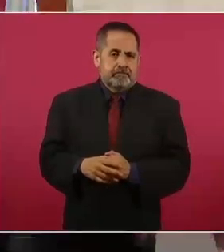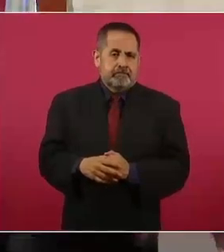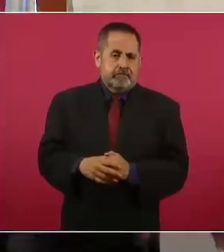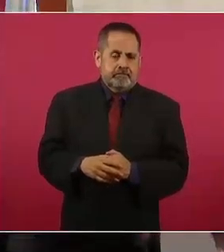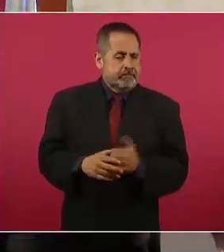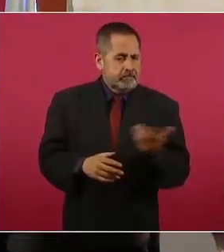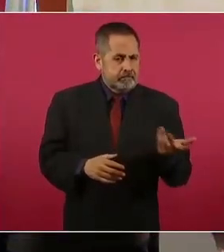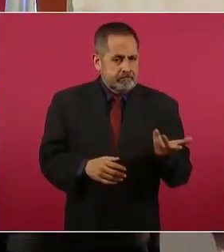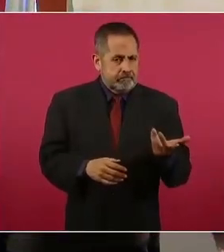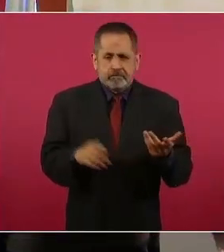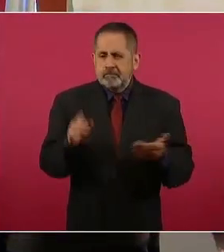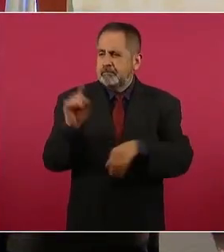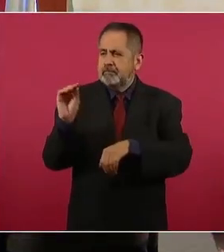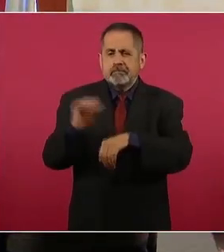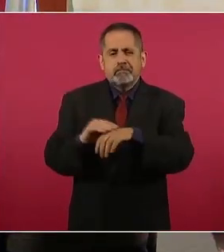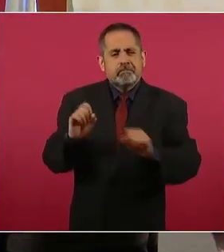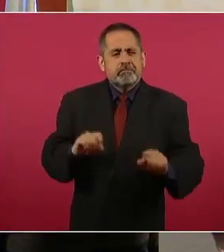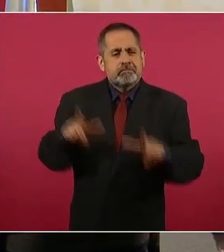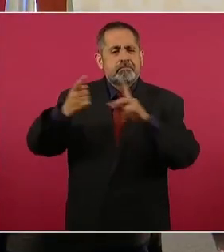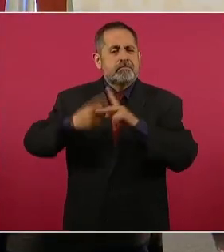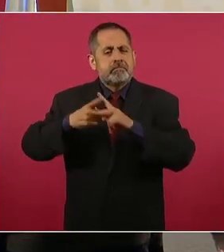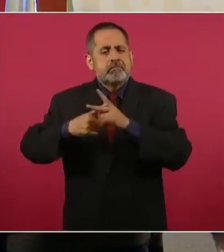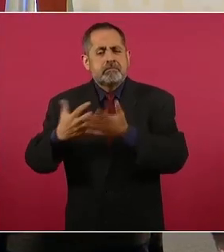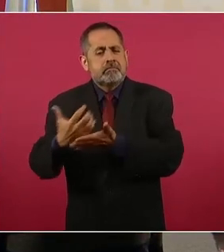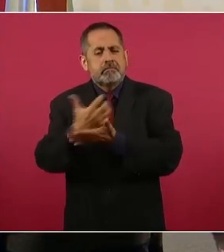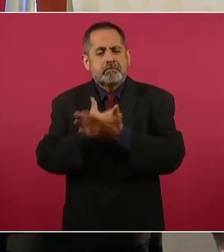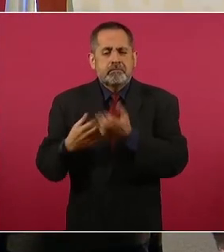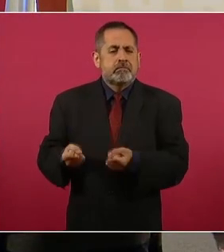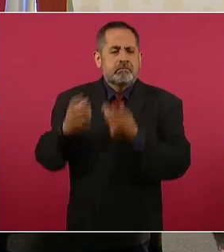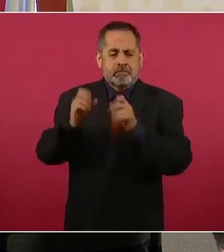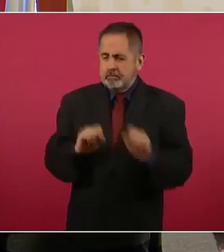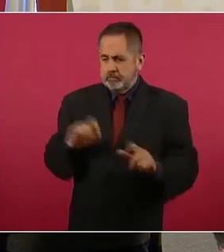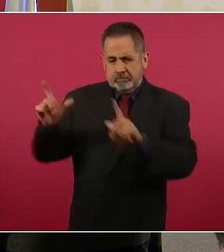¿por qué no pones la gráfica de salarios?